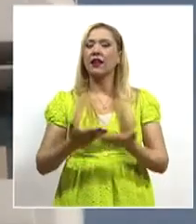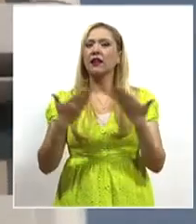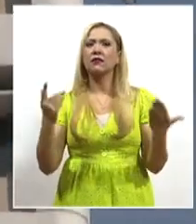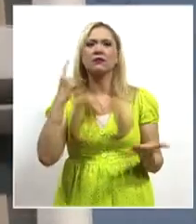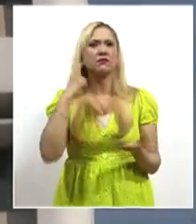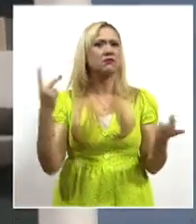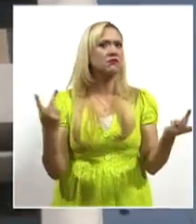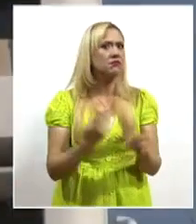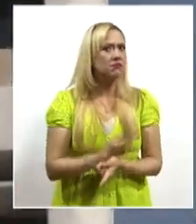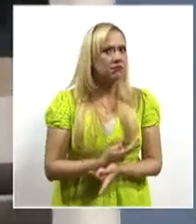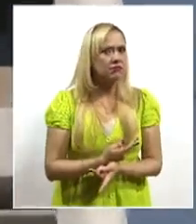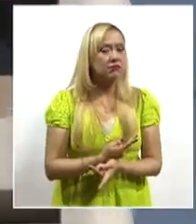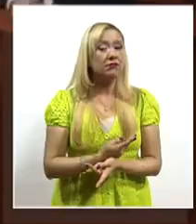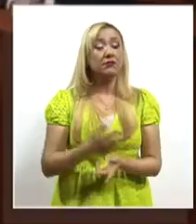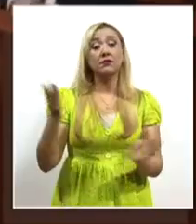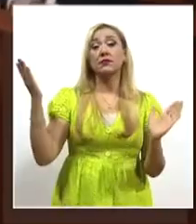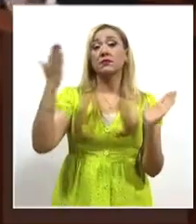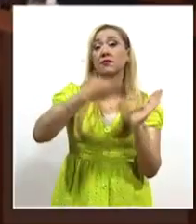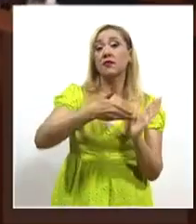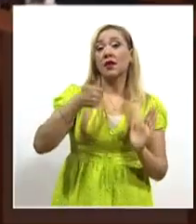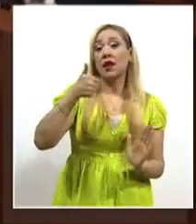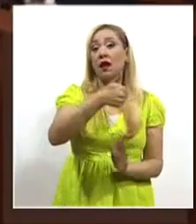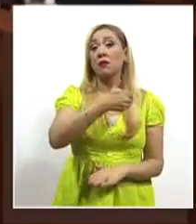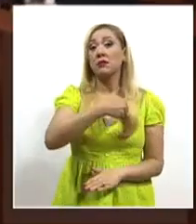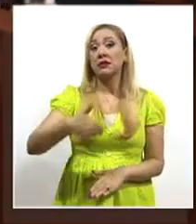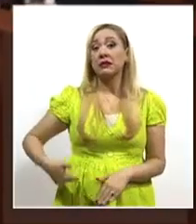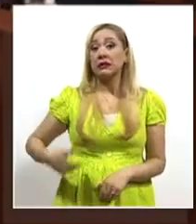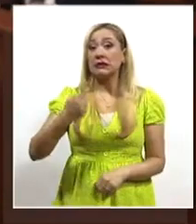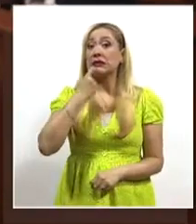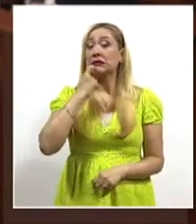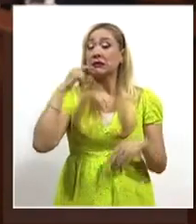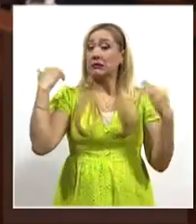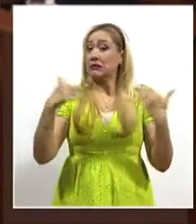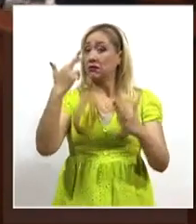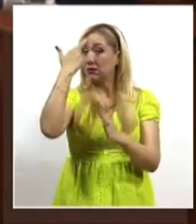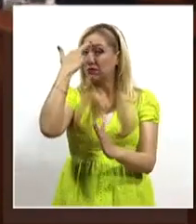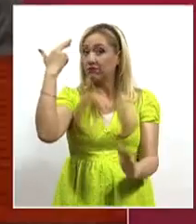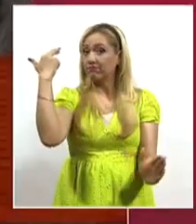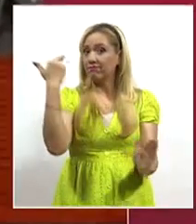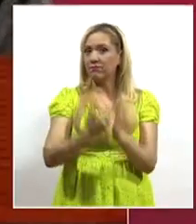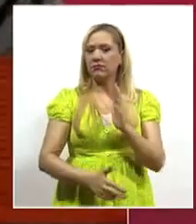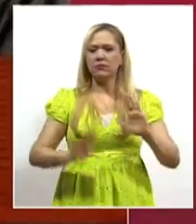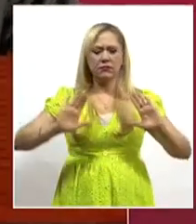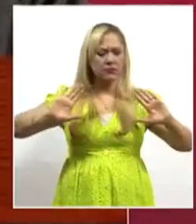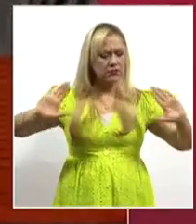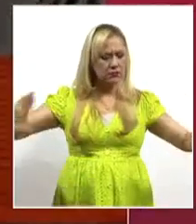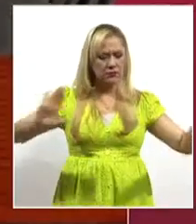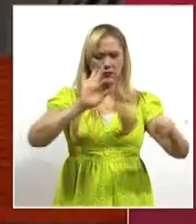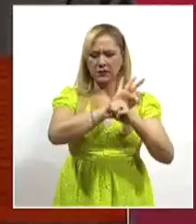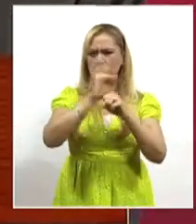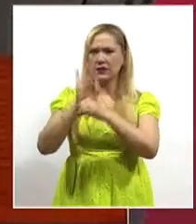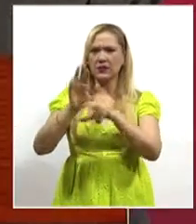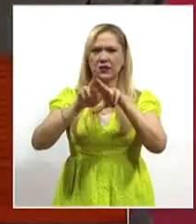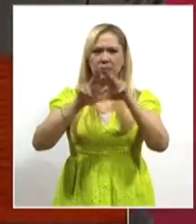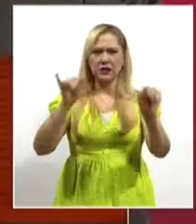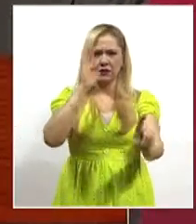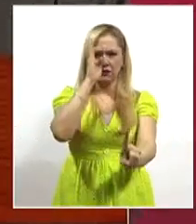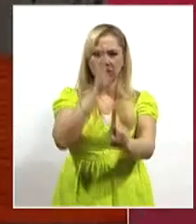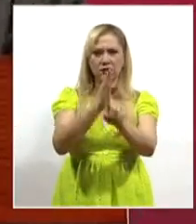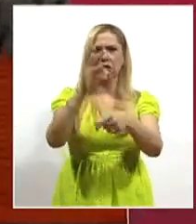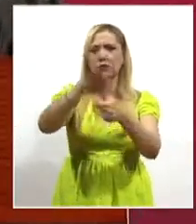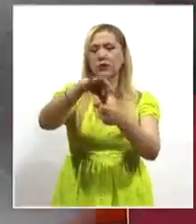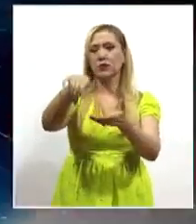Al regresar, sancionan al presidente de la República por violar principios de neutralidad y equidad en materia